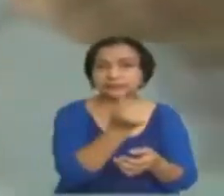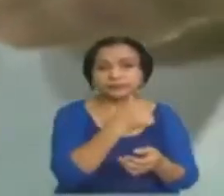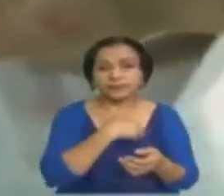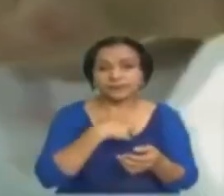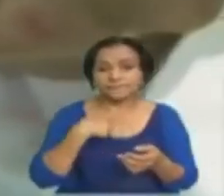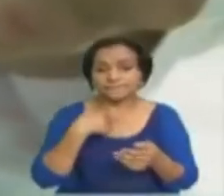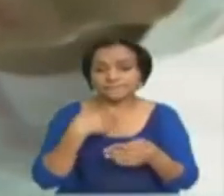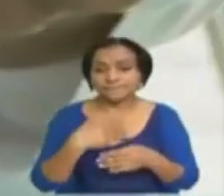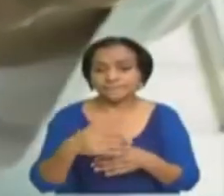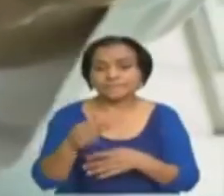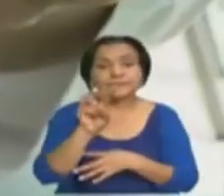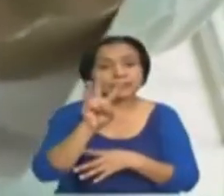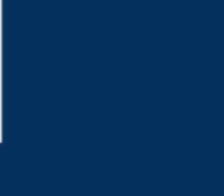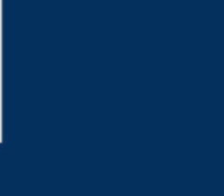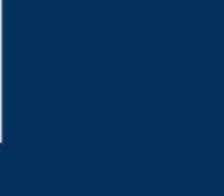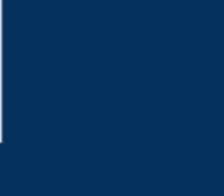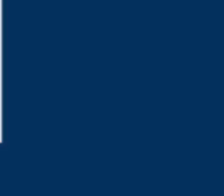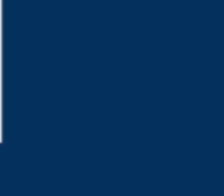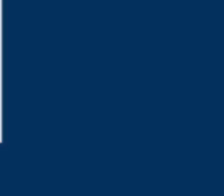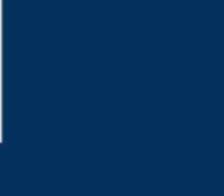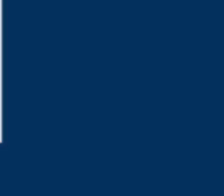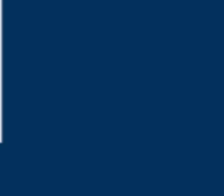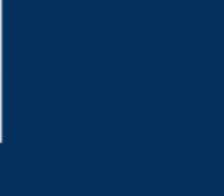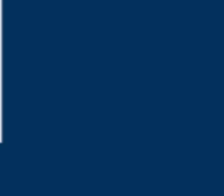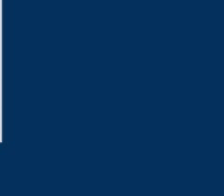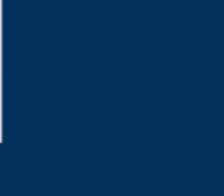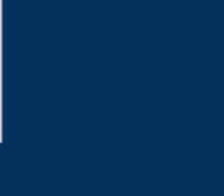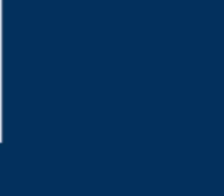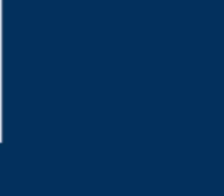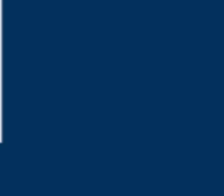la siguiente jornada. Para Noticias 12, Gabriela Solórzano.